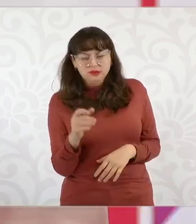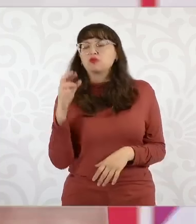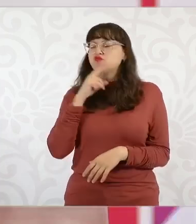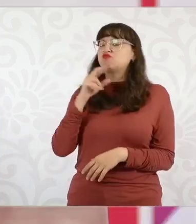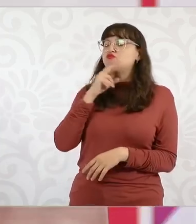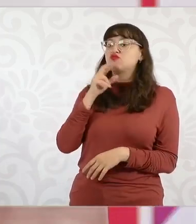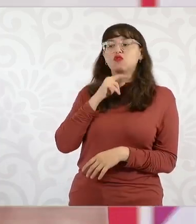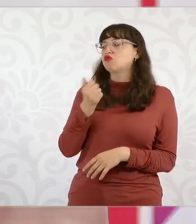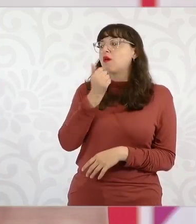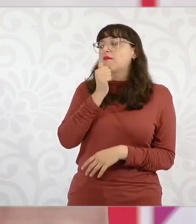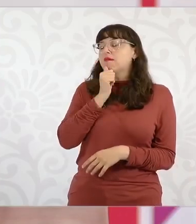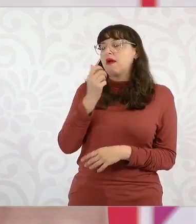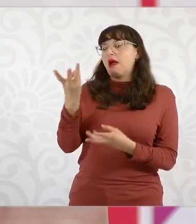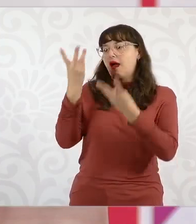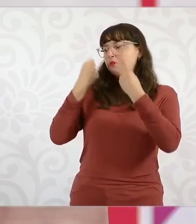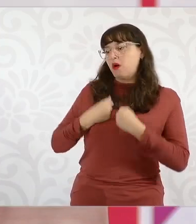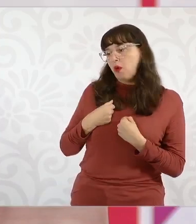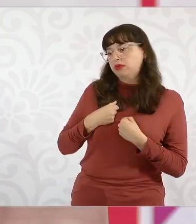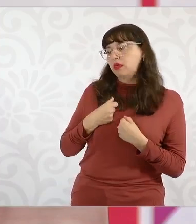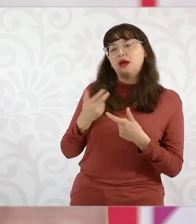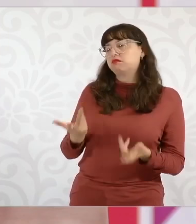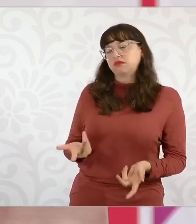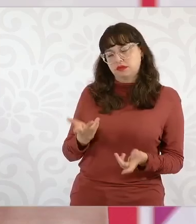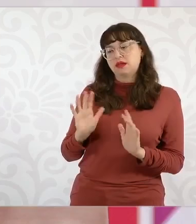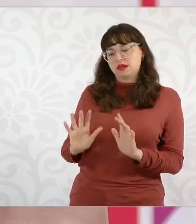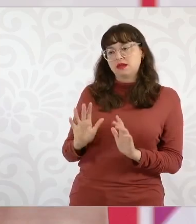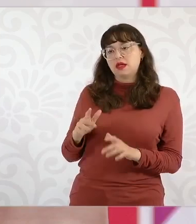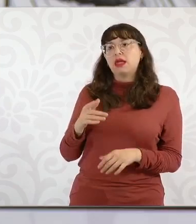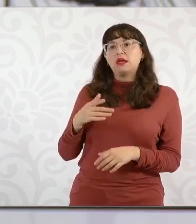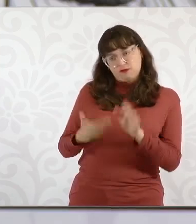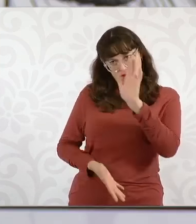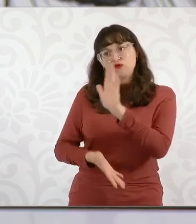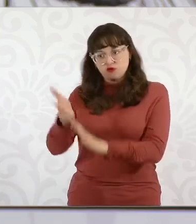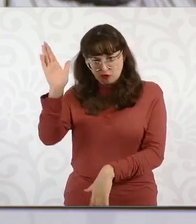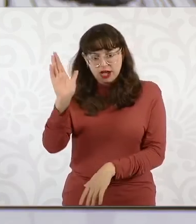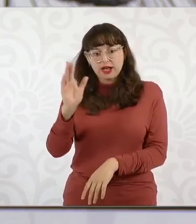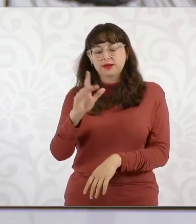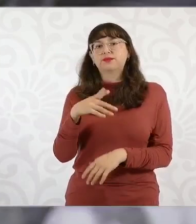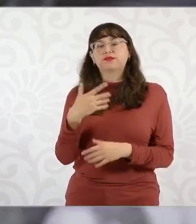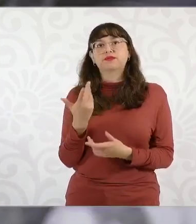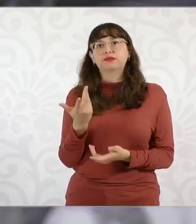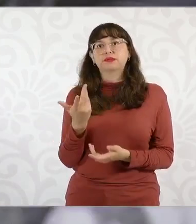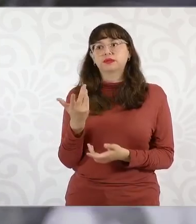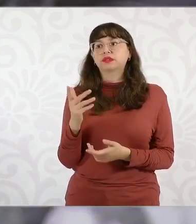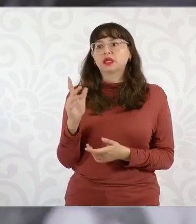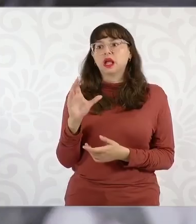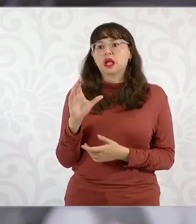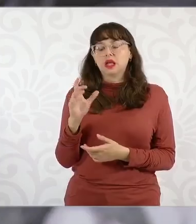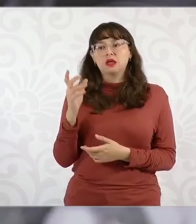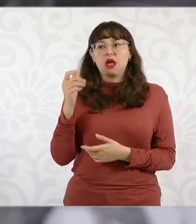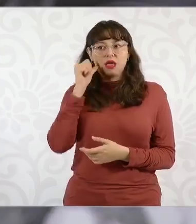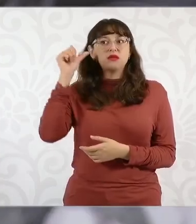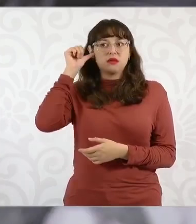informamos después. No he tenido oportunidad de hablar con Columba. Me informó que iba para allá, Rocío nos buscó. Y Columba se fue para